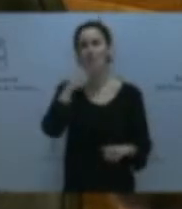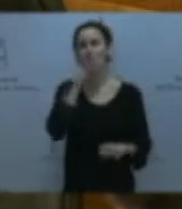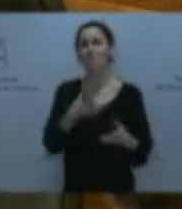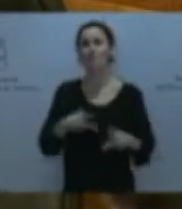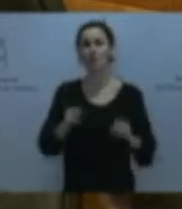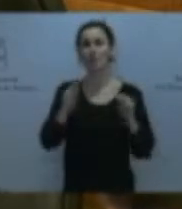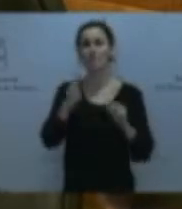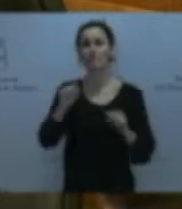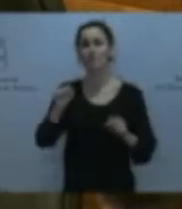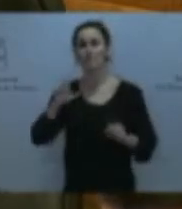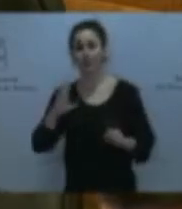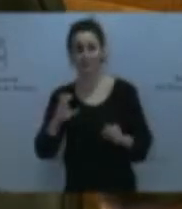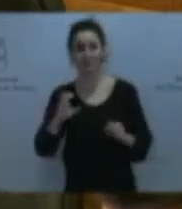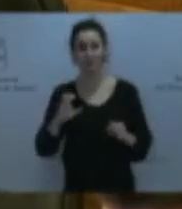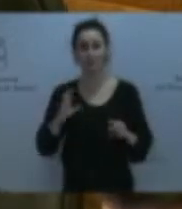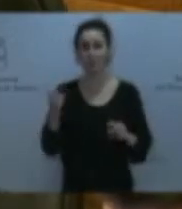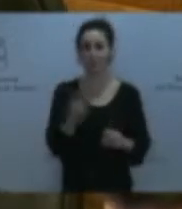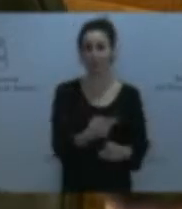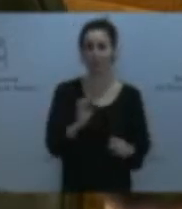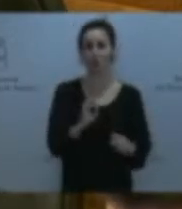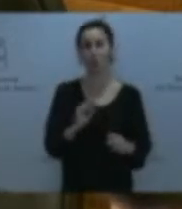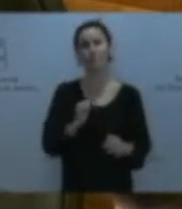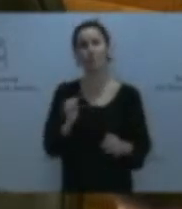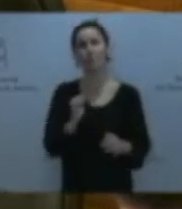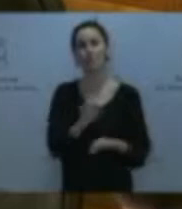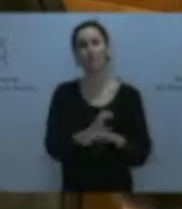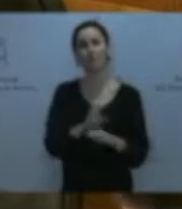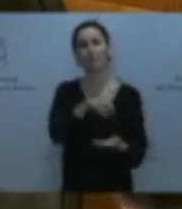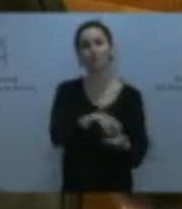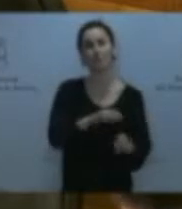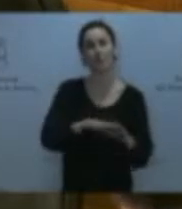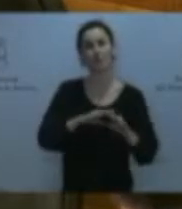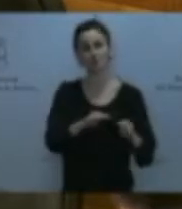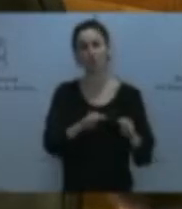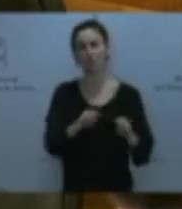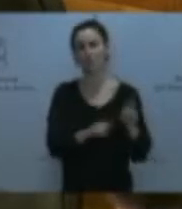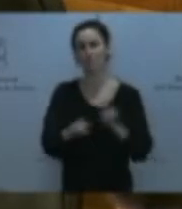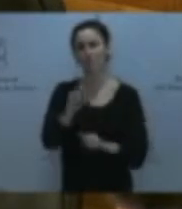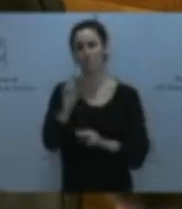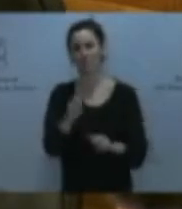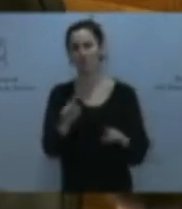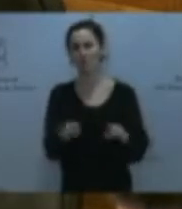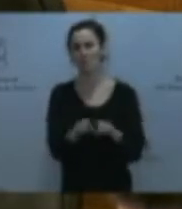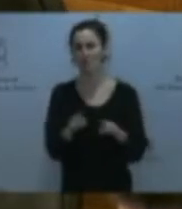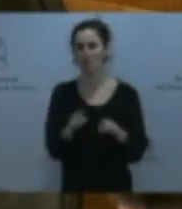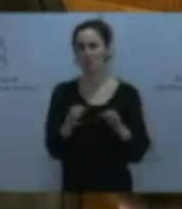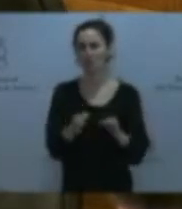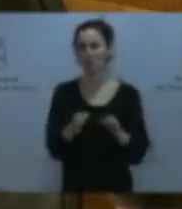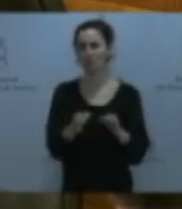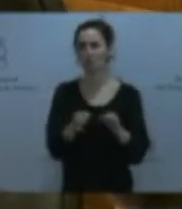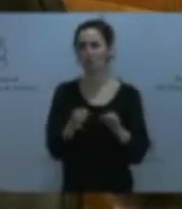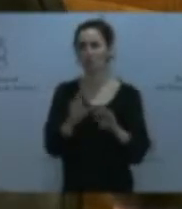lecheras, o cuando desde su consejería ven una oportunidad en lugar de un problema al descontrol de la producción de manzana de sidra